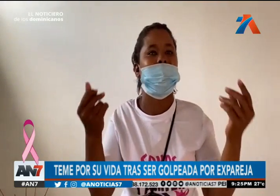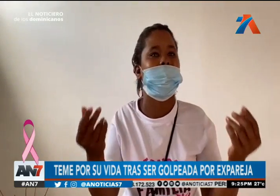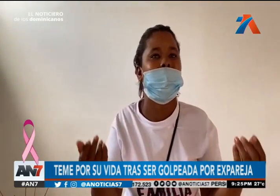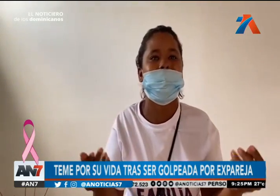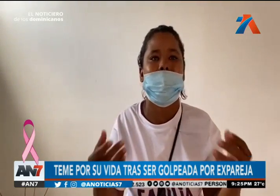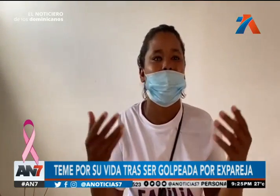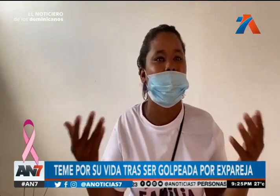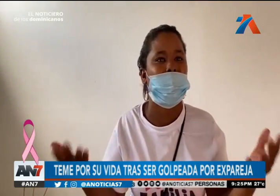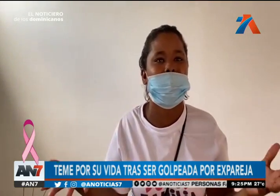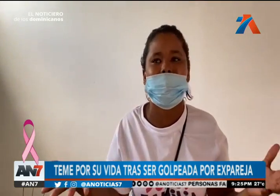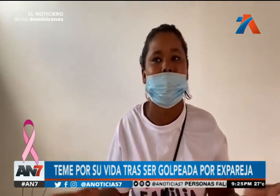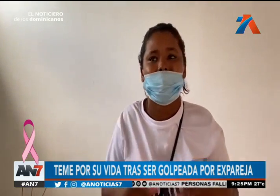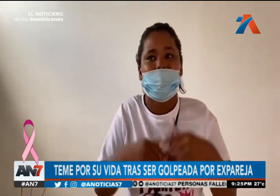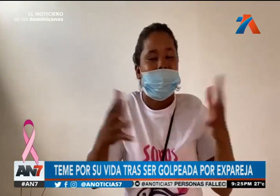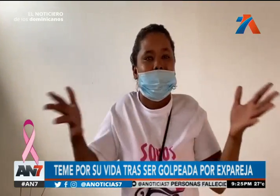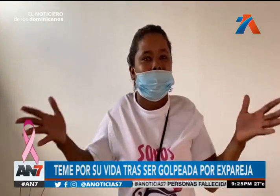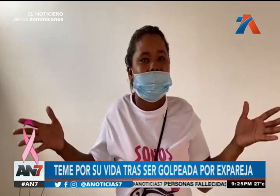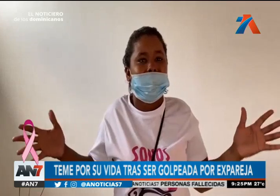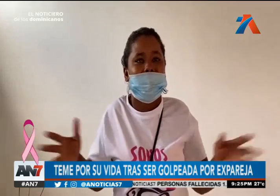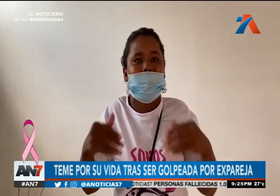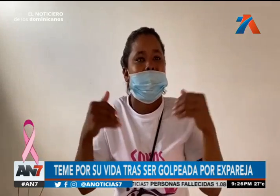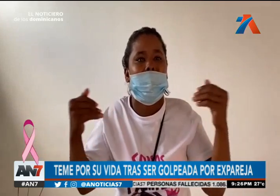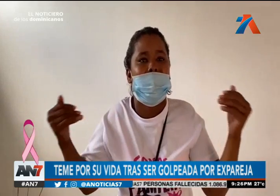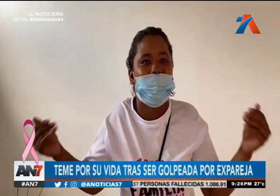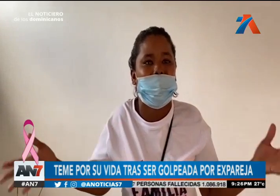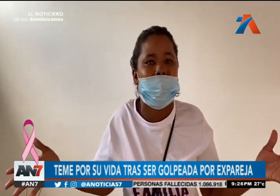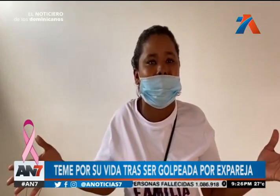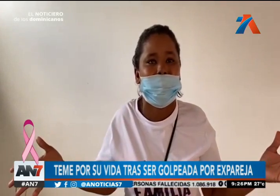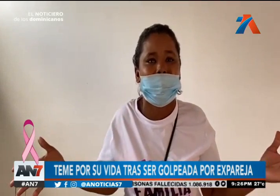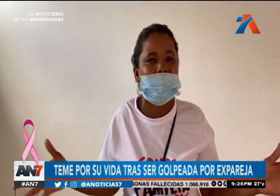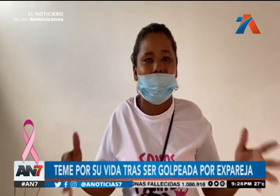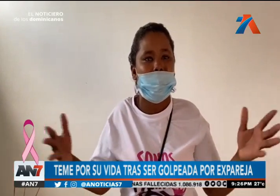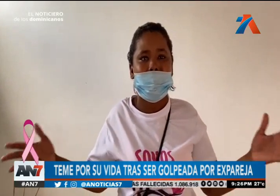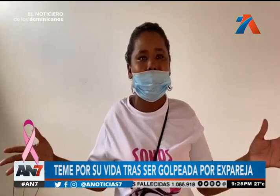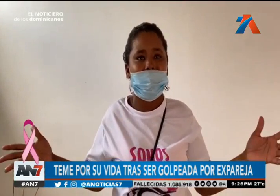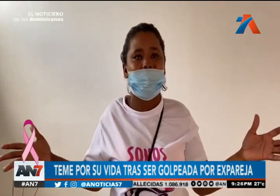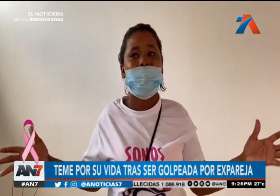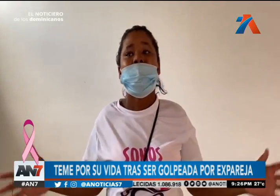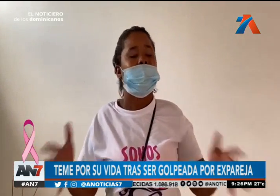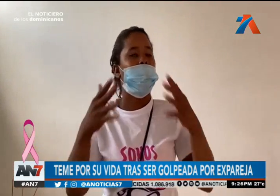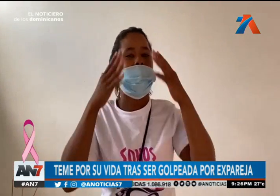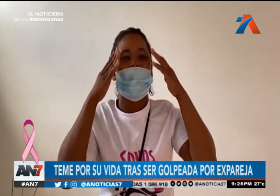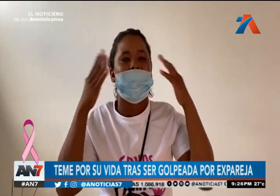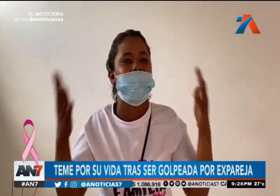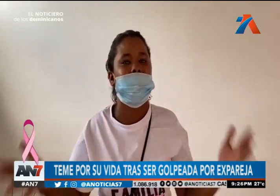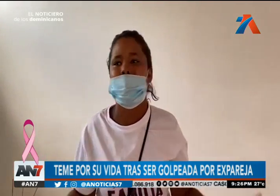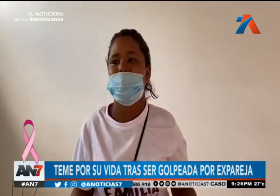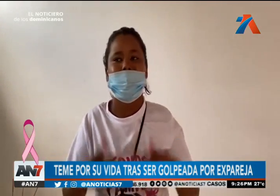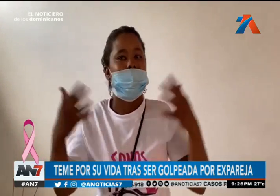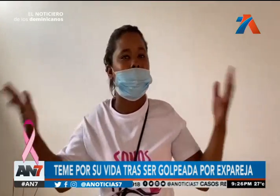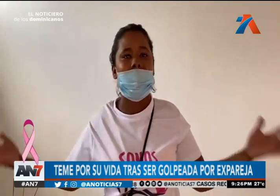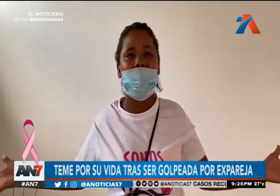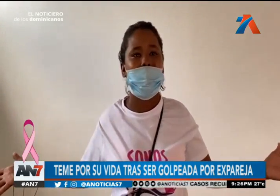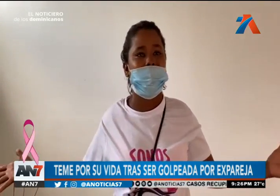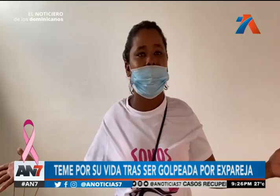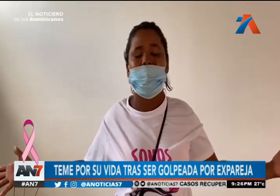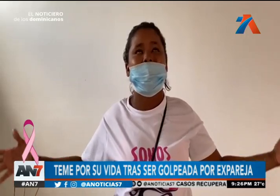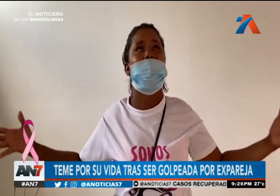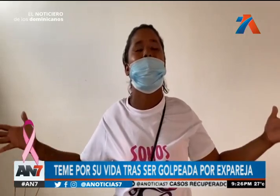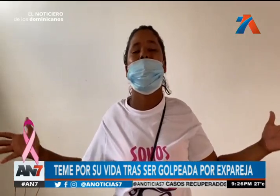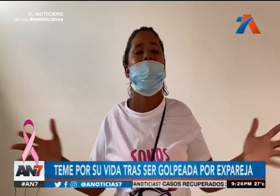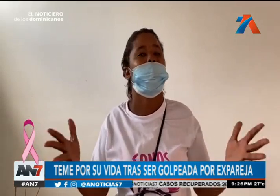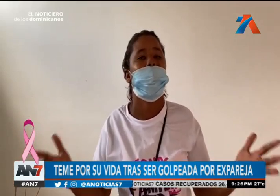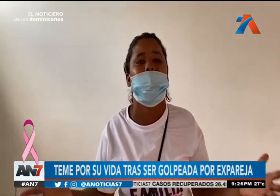parece que le da a los policías, no sé, será que tiene a Jonathan, el policía comprado. Tengo todo en mi vida, yo trabajo,